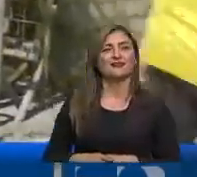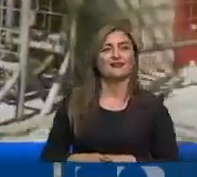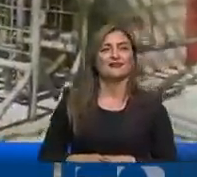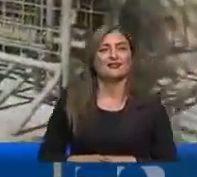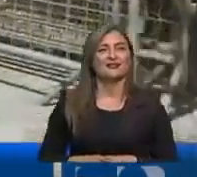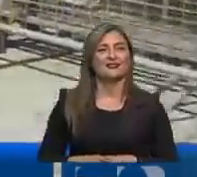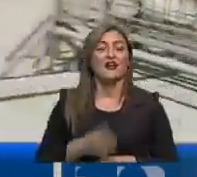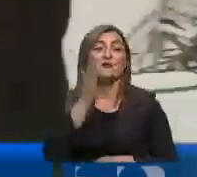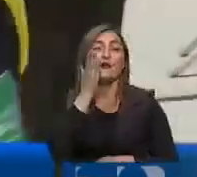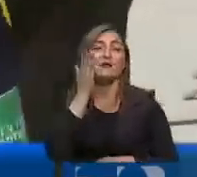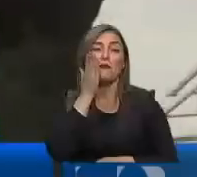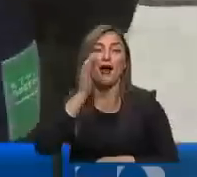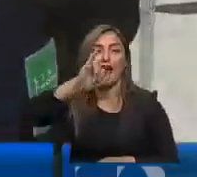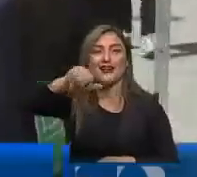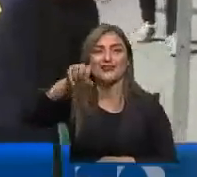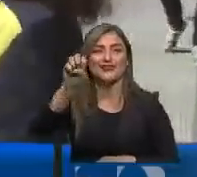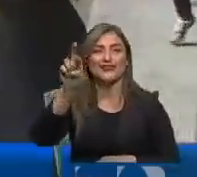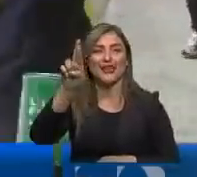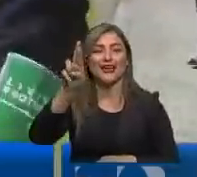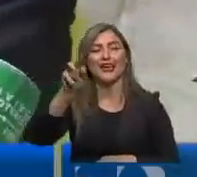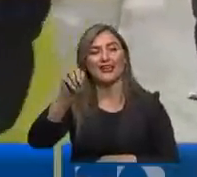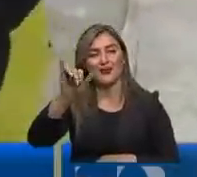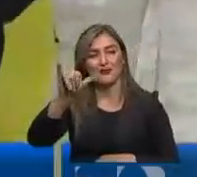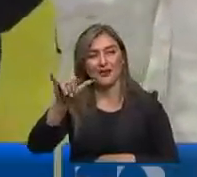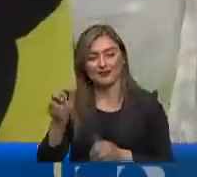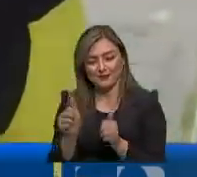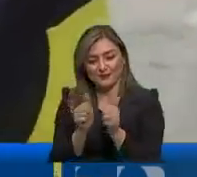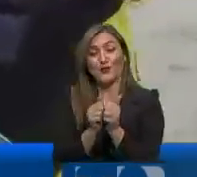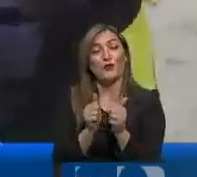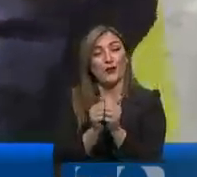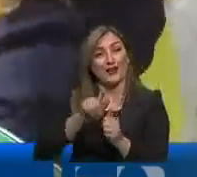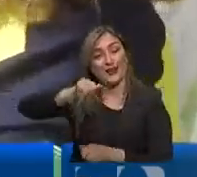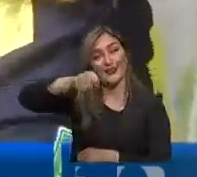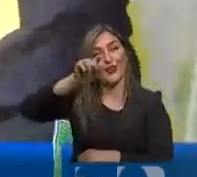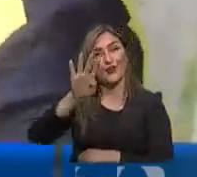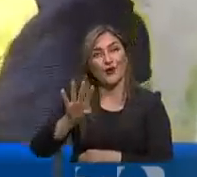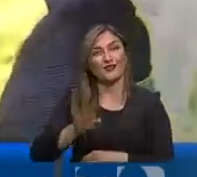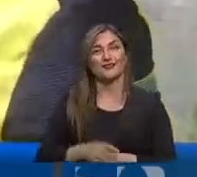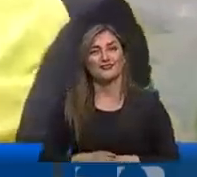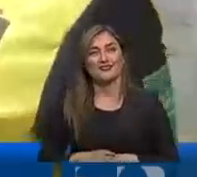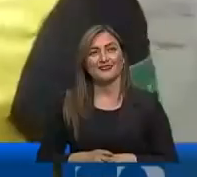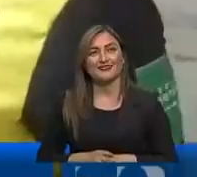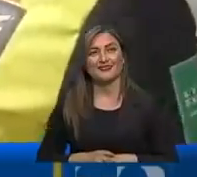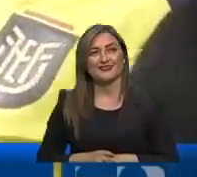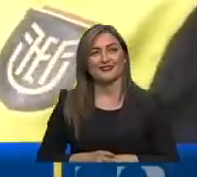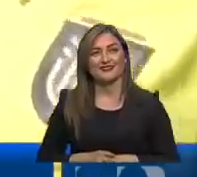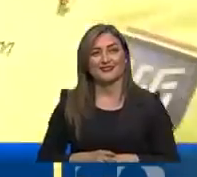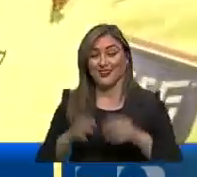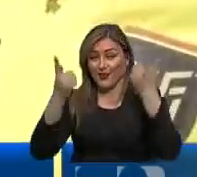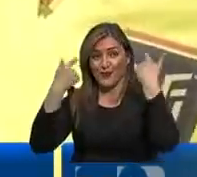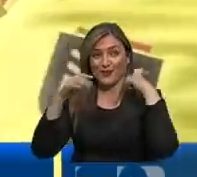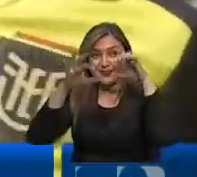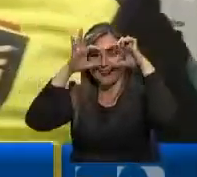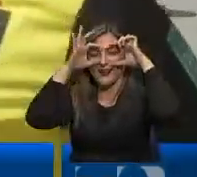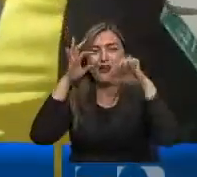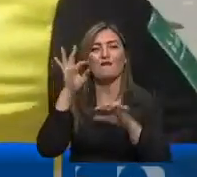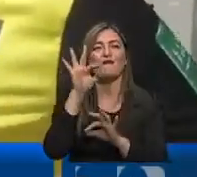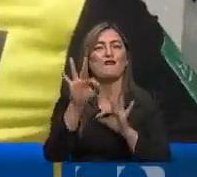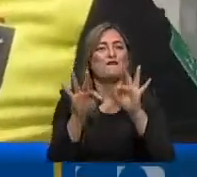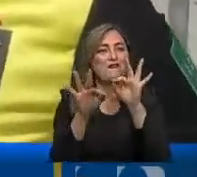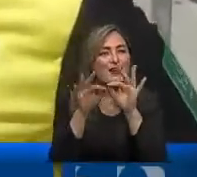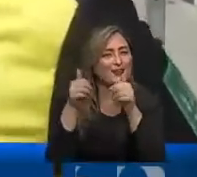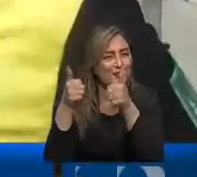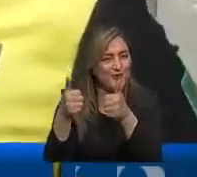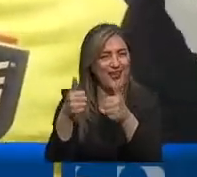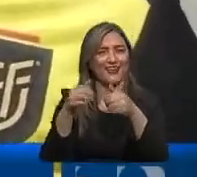de Jeremy Sarmiento, que va a estar con nosotros aquí en Teleamazonas en exclusiva. Le queda perfecto, señora, le queda perfecto esas gafas, ¿cómo le va? Qué gusto, ¿cuál